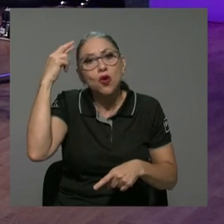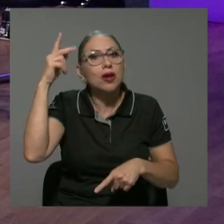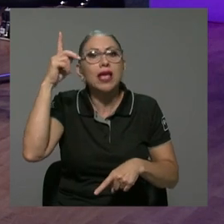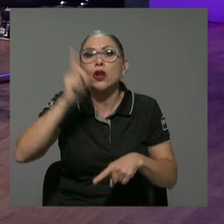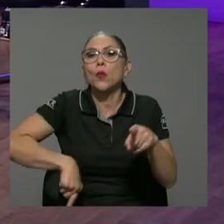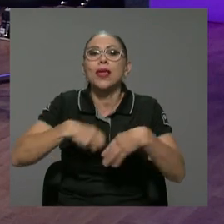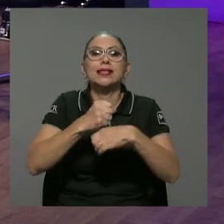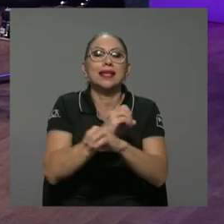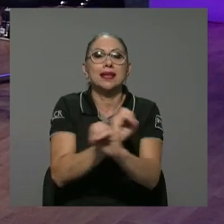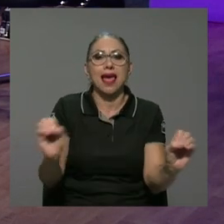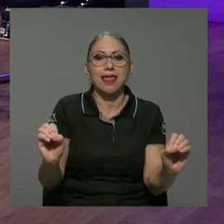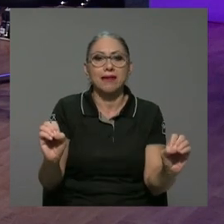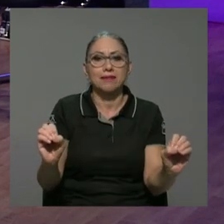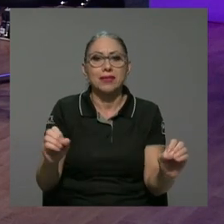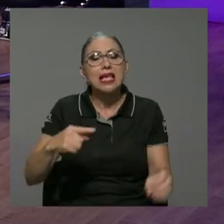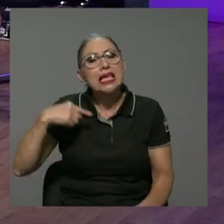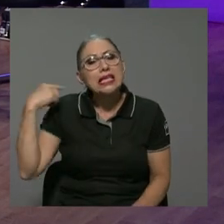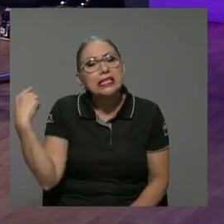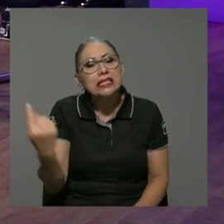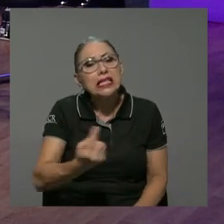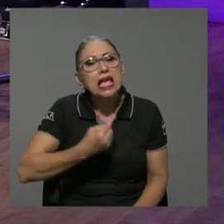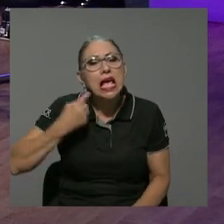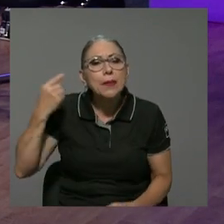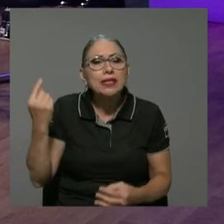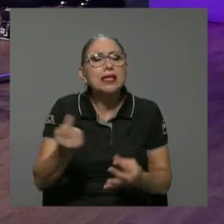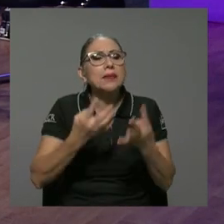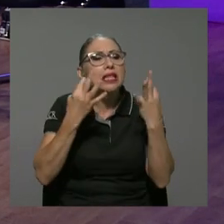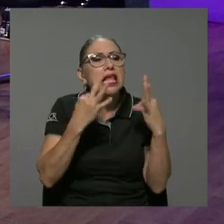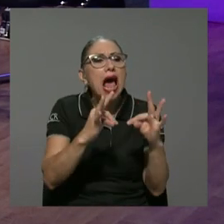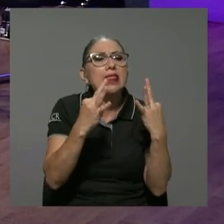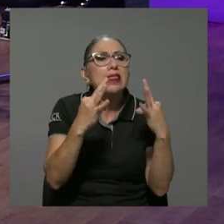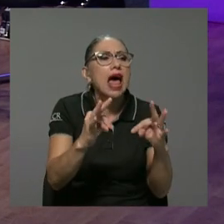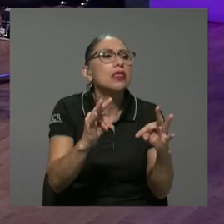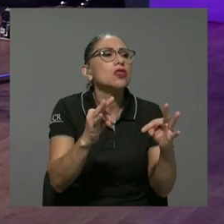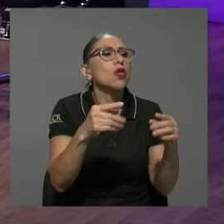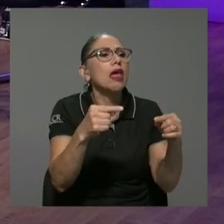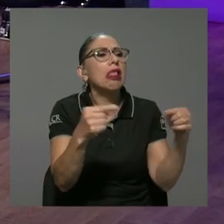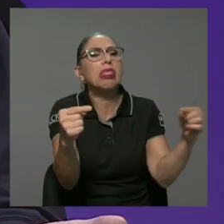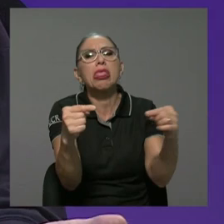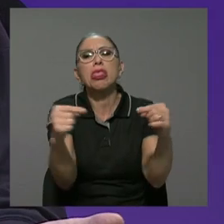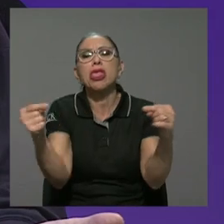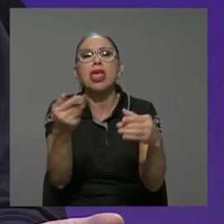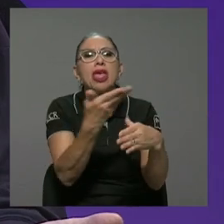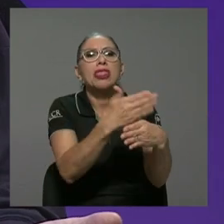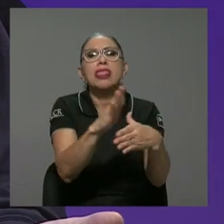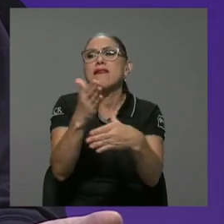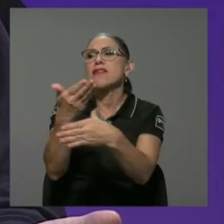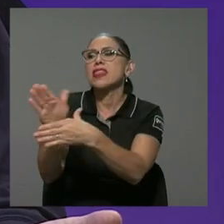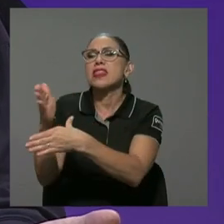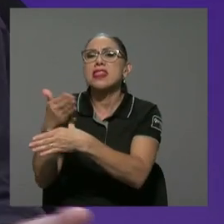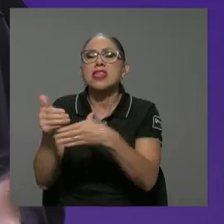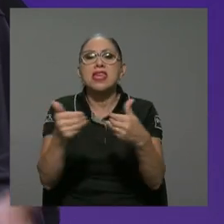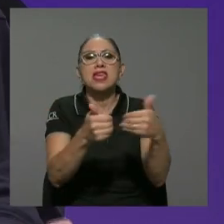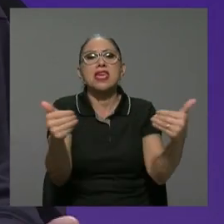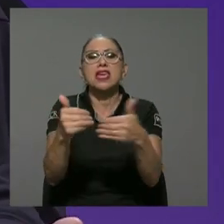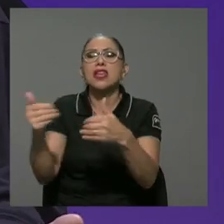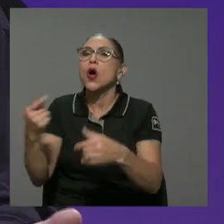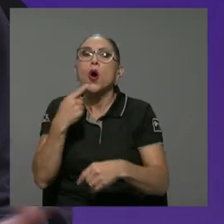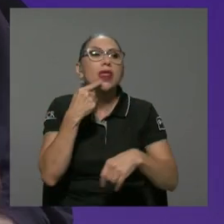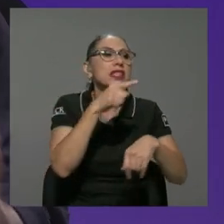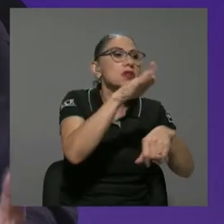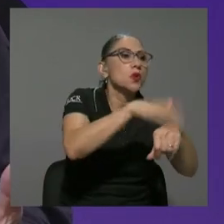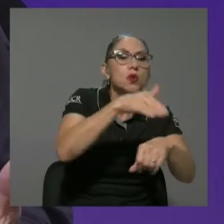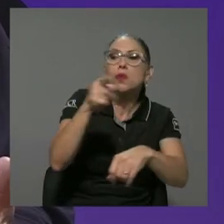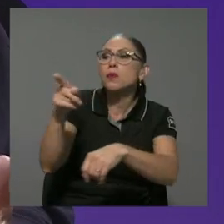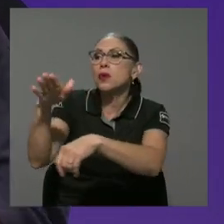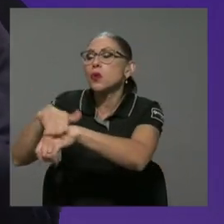estar permanentemente tratando de dividir, culpar, etcétera, es un juego suma cero, ¿verdad? Es decir, de ahí podemos